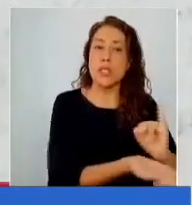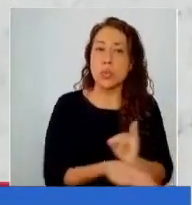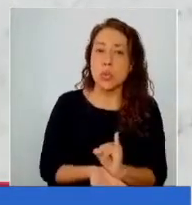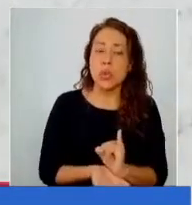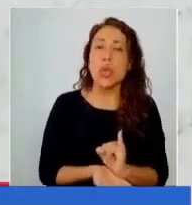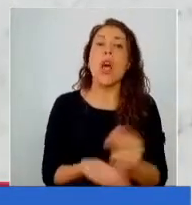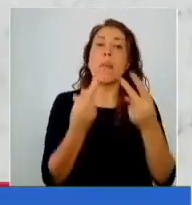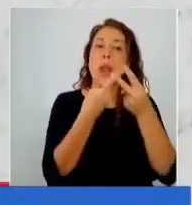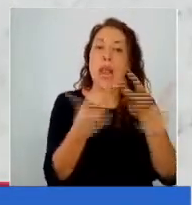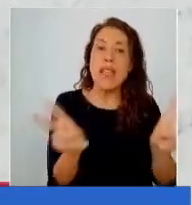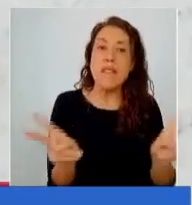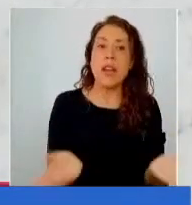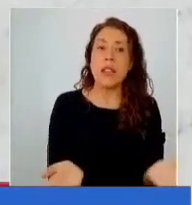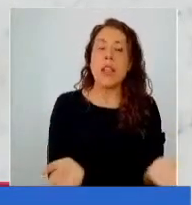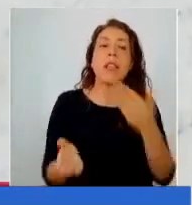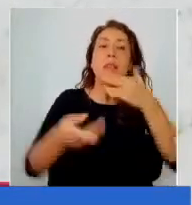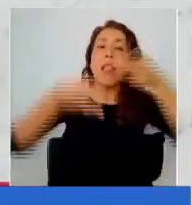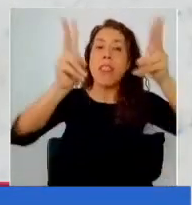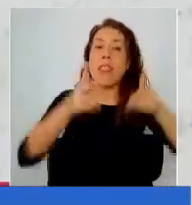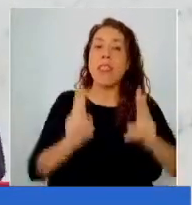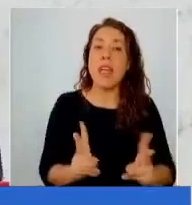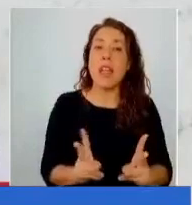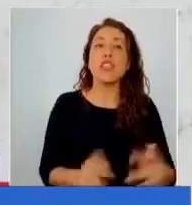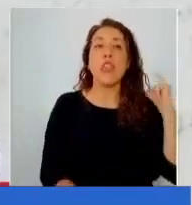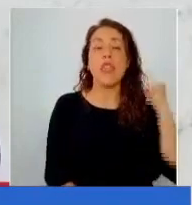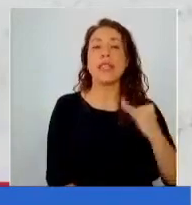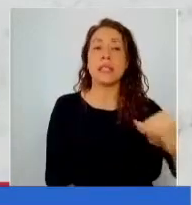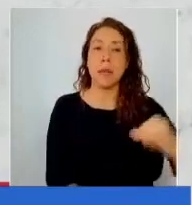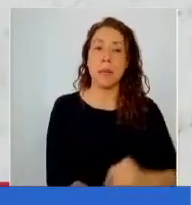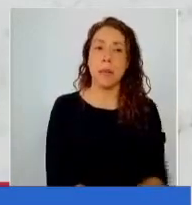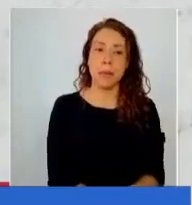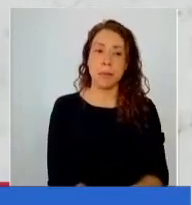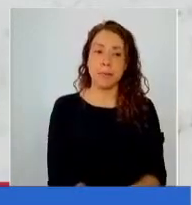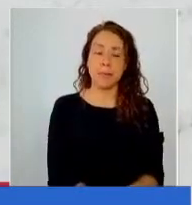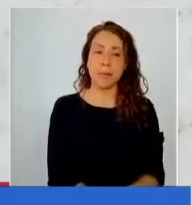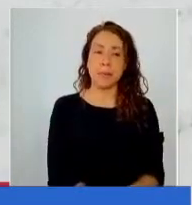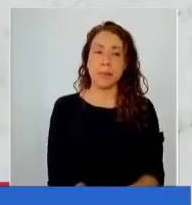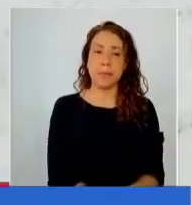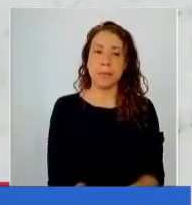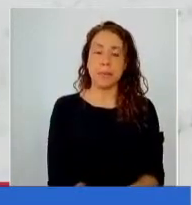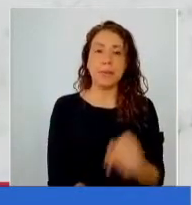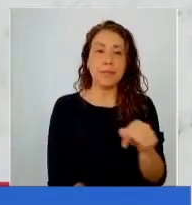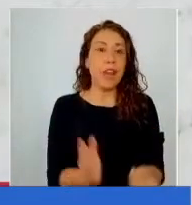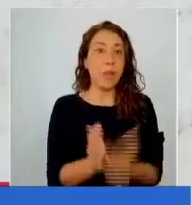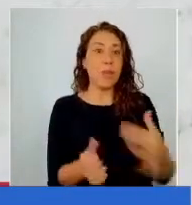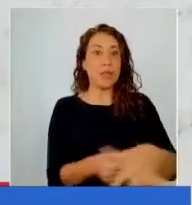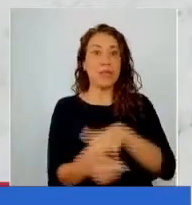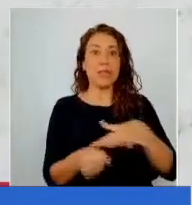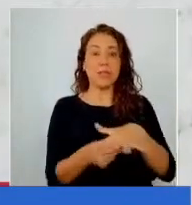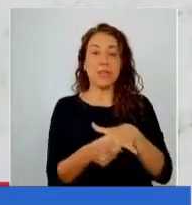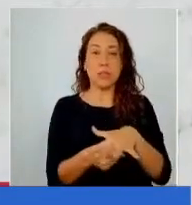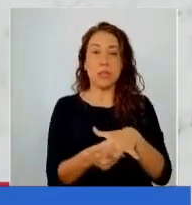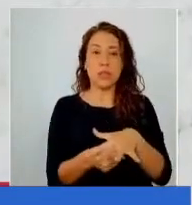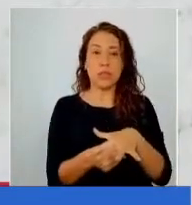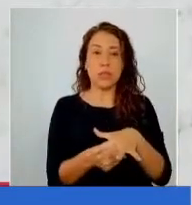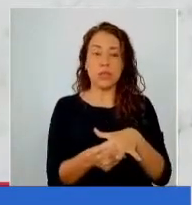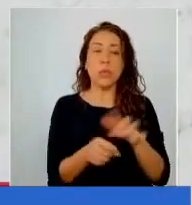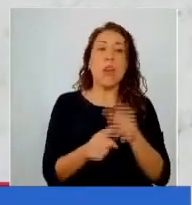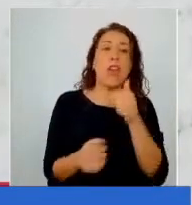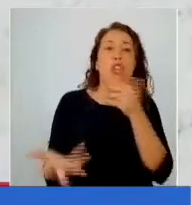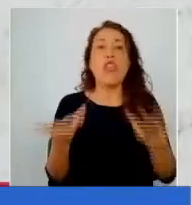y derechos de siempre Y en este nuevo escenario y en esta nueva disyuntiva de qué hacer